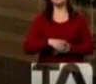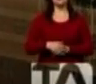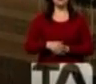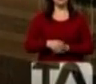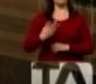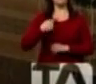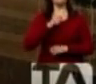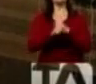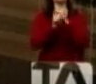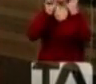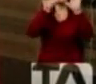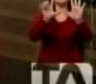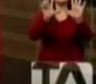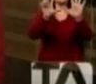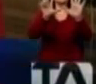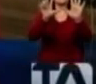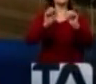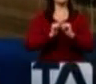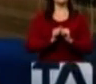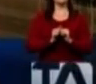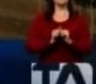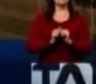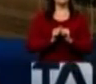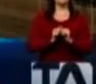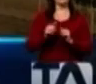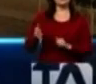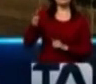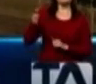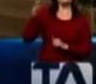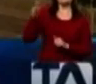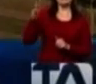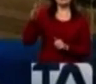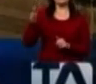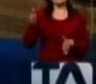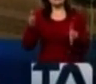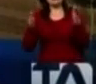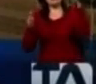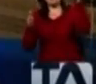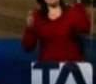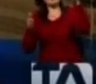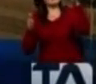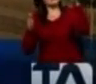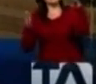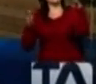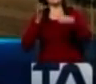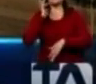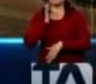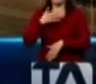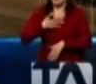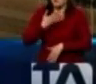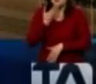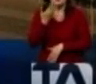ya tenía 7 años, la gente ya estaba como más altita, más altita, más altita, y yo estaba más chiquito, era como que sí te daba